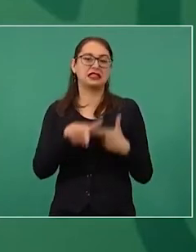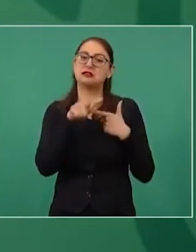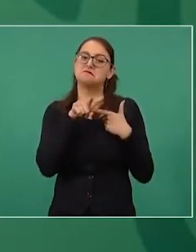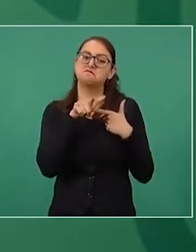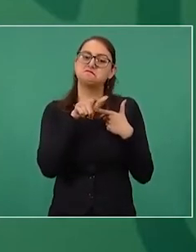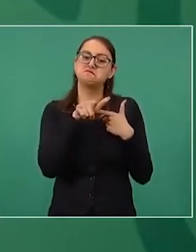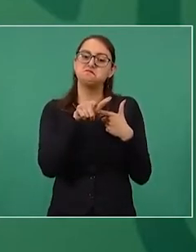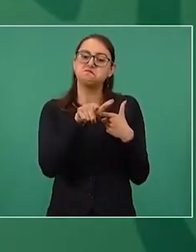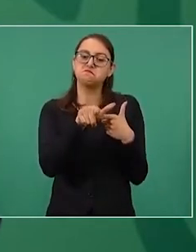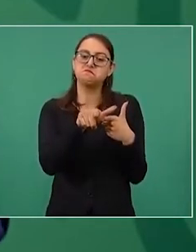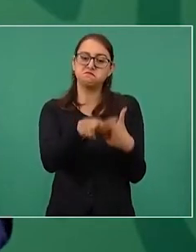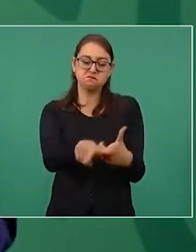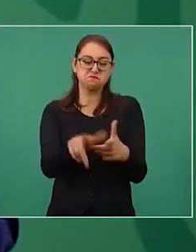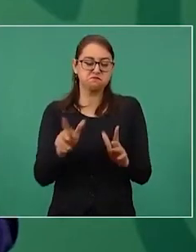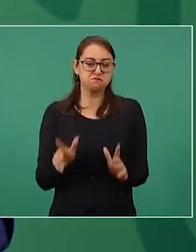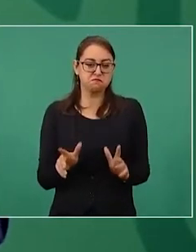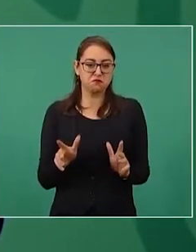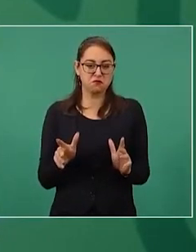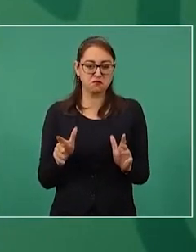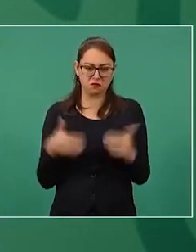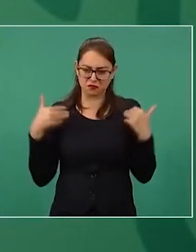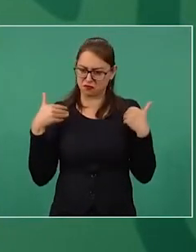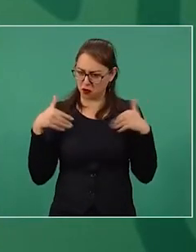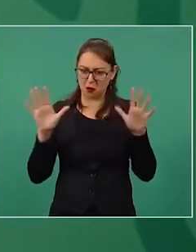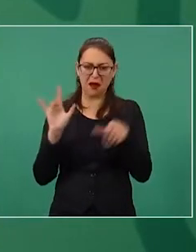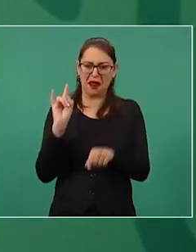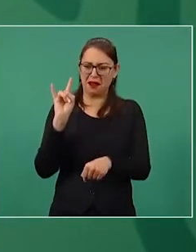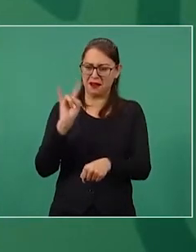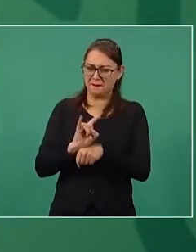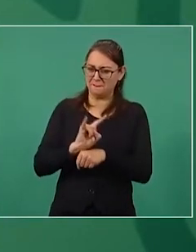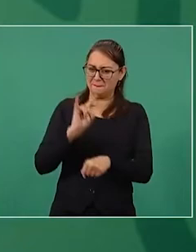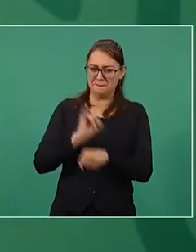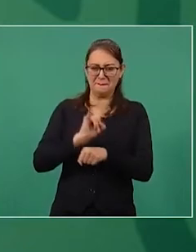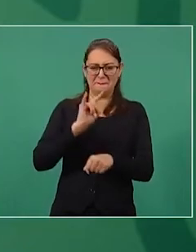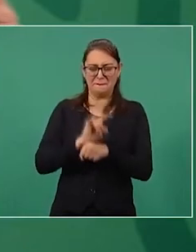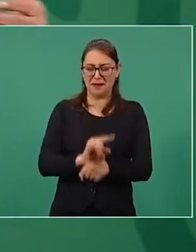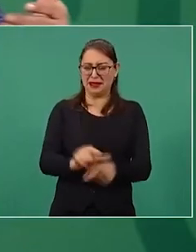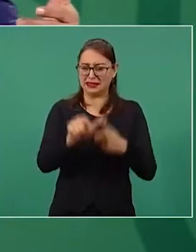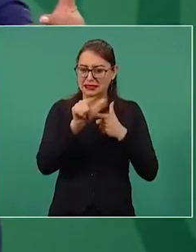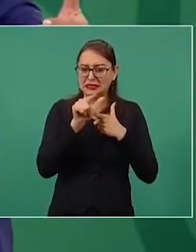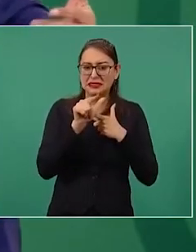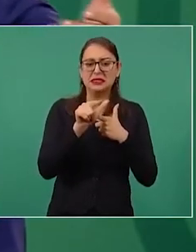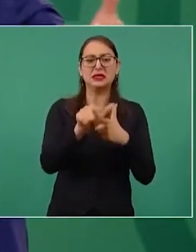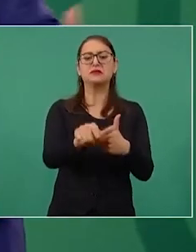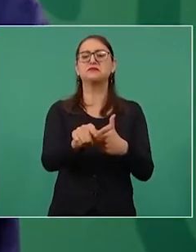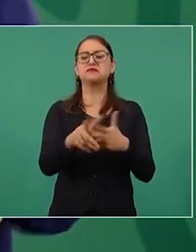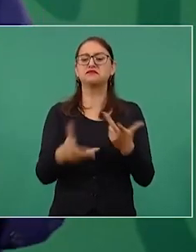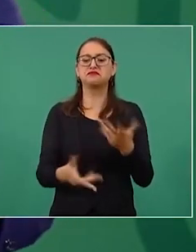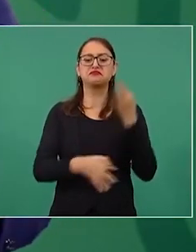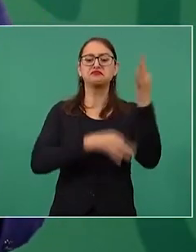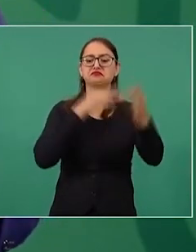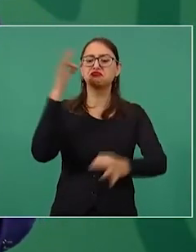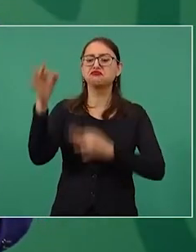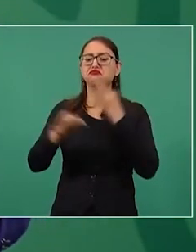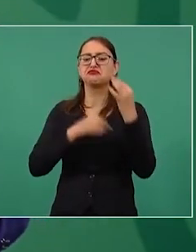simulando, sino engañando a muchos.